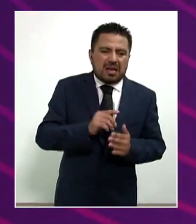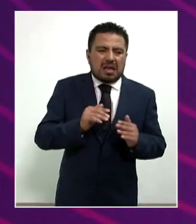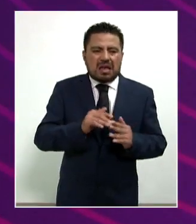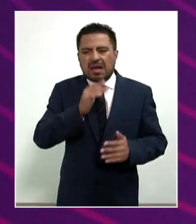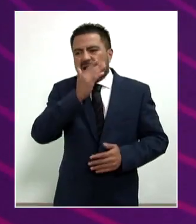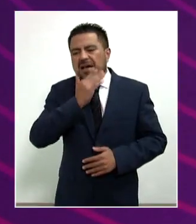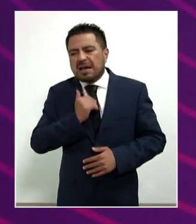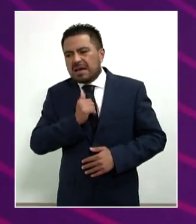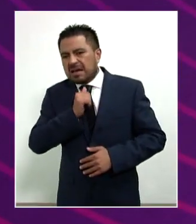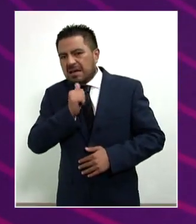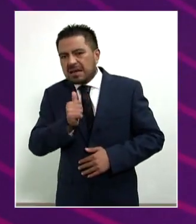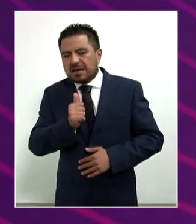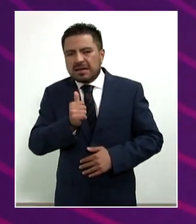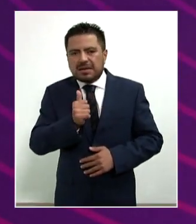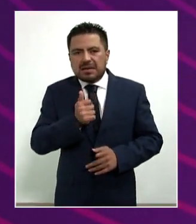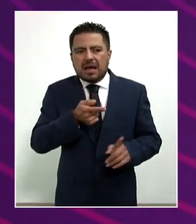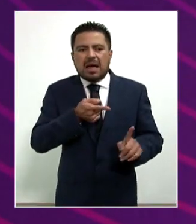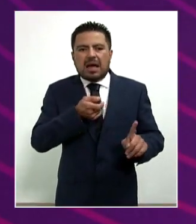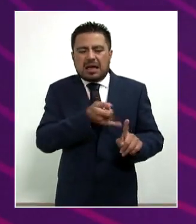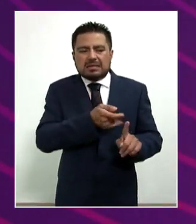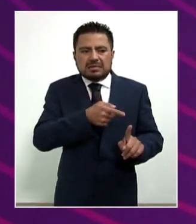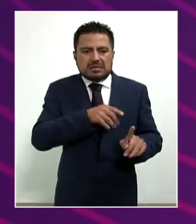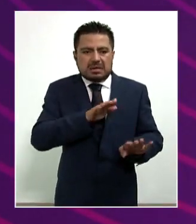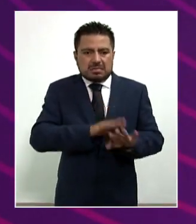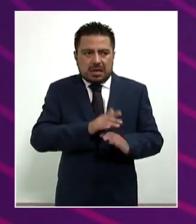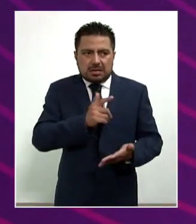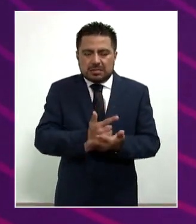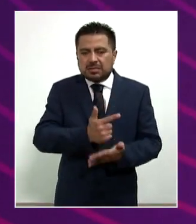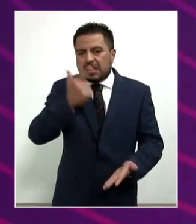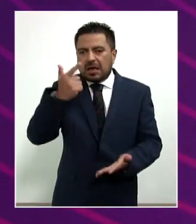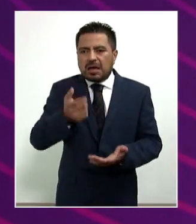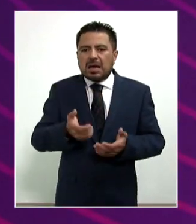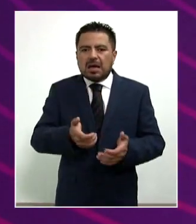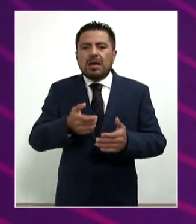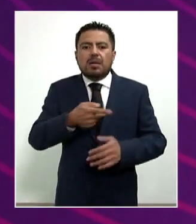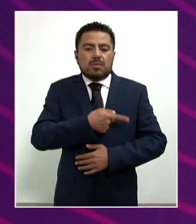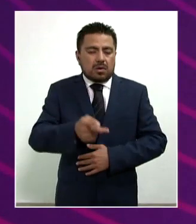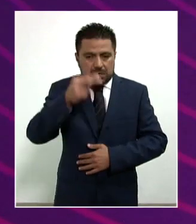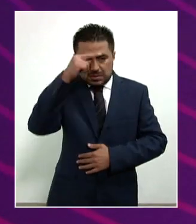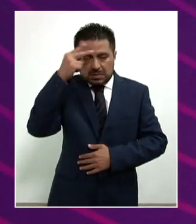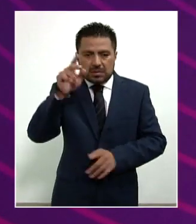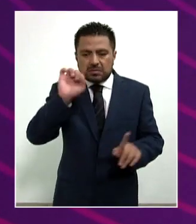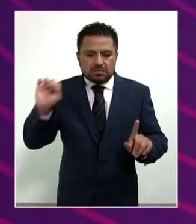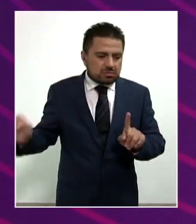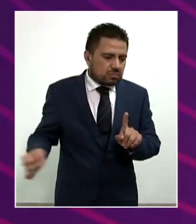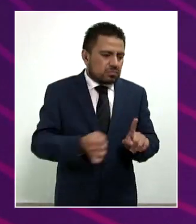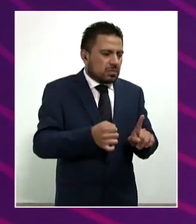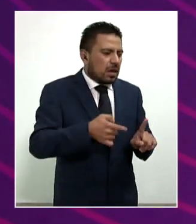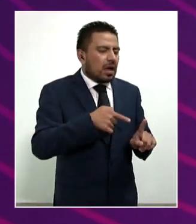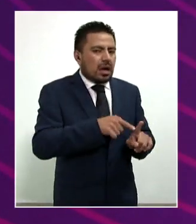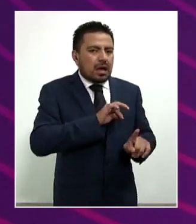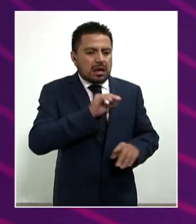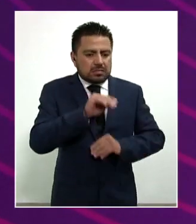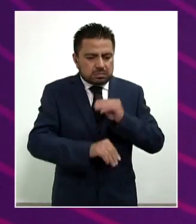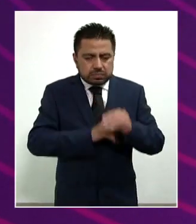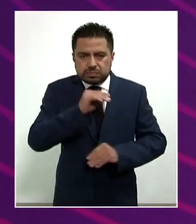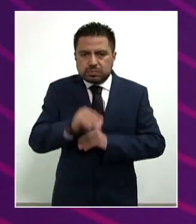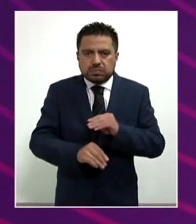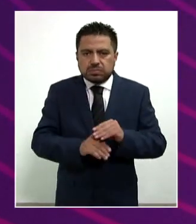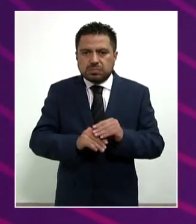¿no? Que obviamente está en una condición de indigencia muy grave. Pero los pobres de México volteen a ver una obra de construcción.